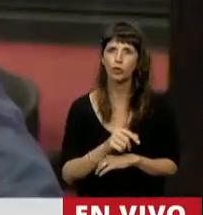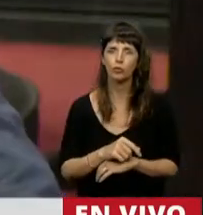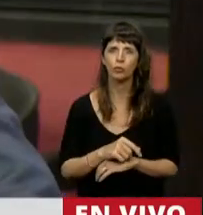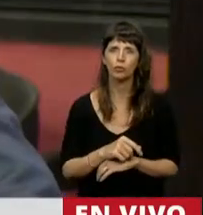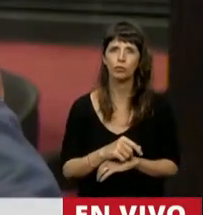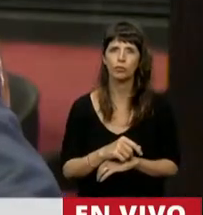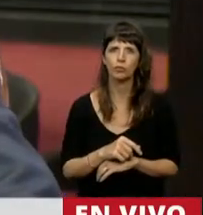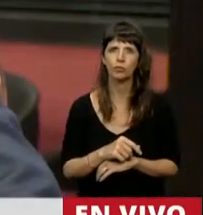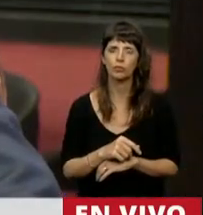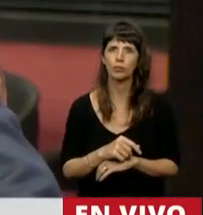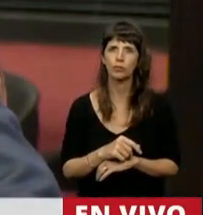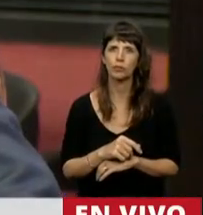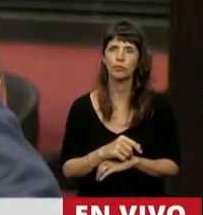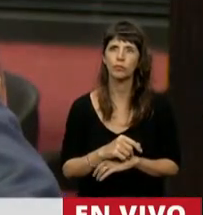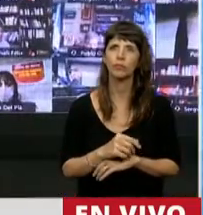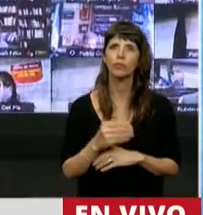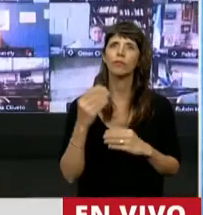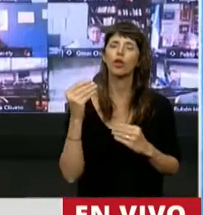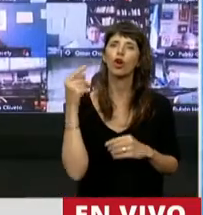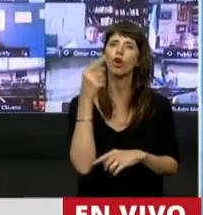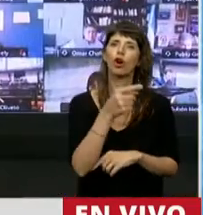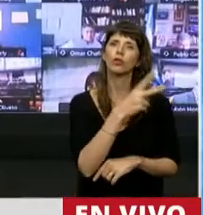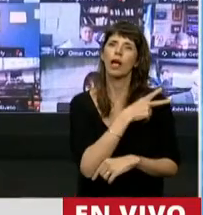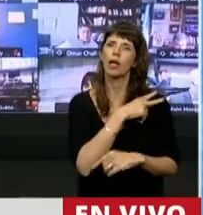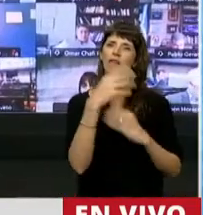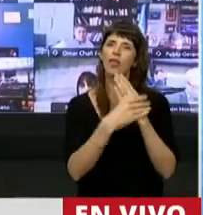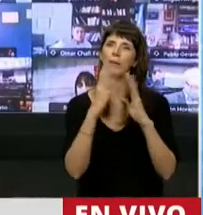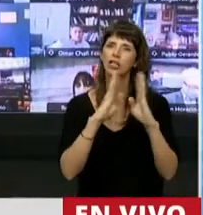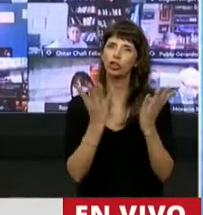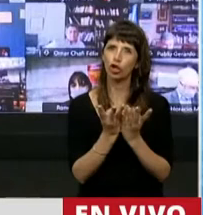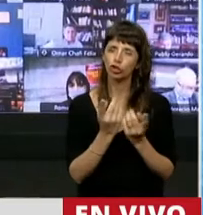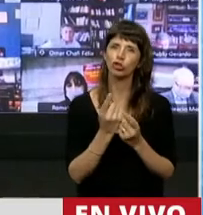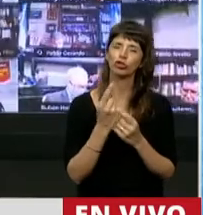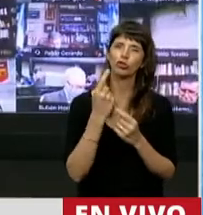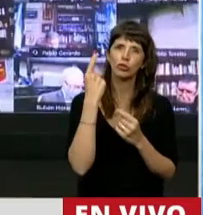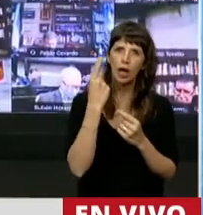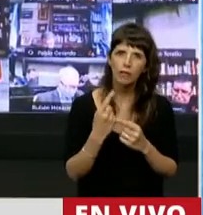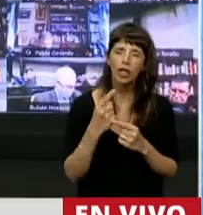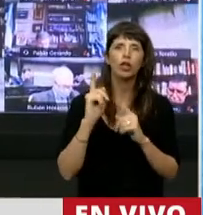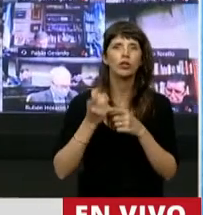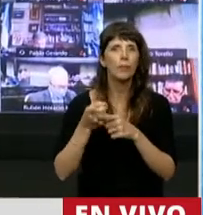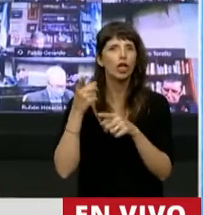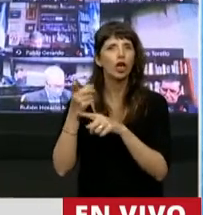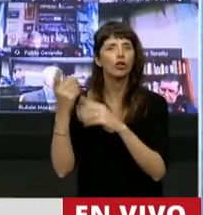para el jefe de gabinete santiago cafiero y el ministro del interior